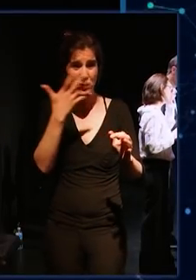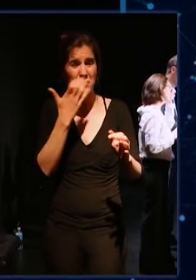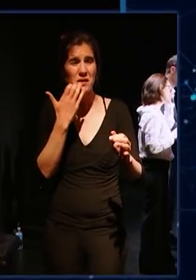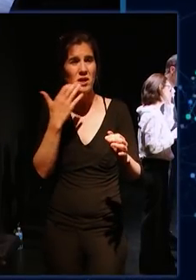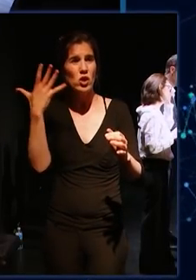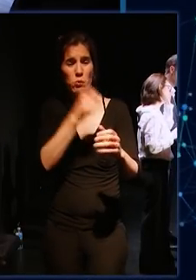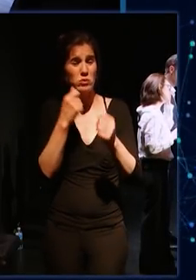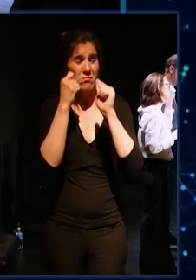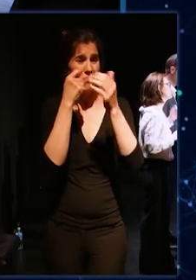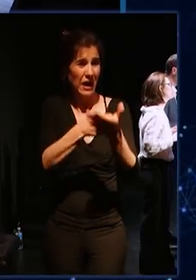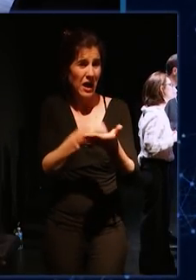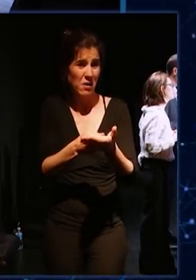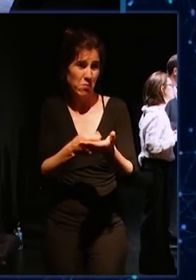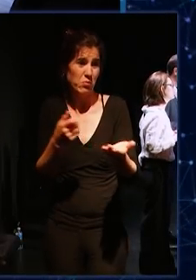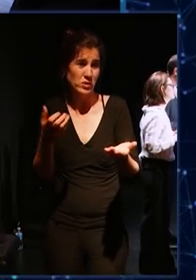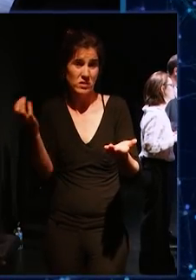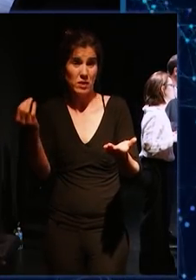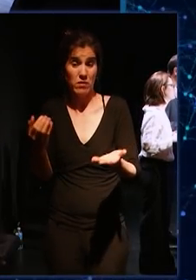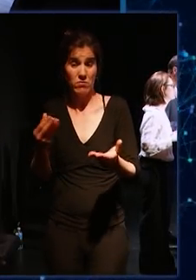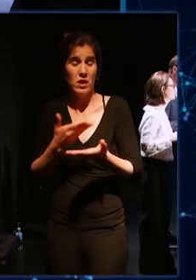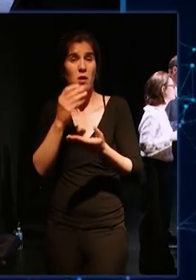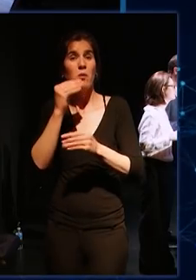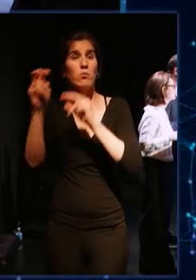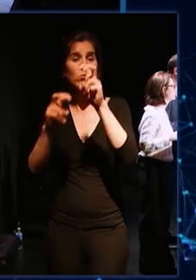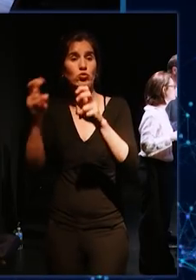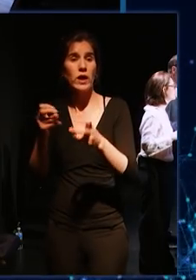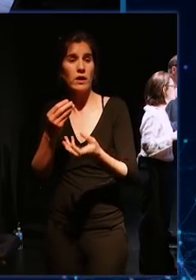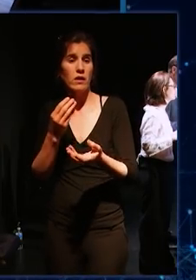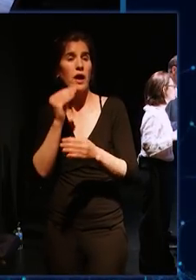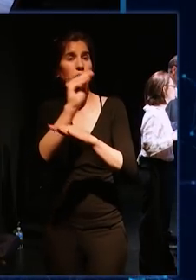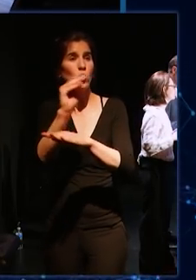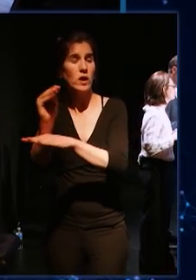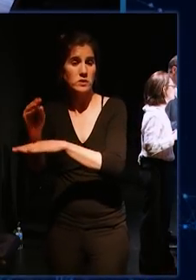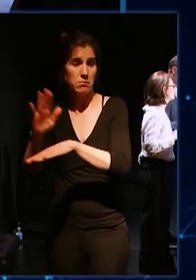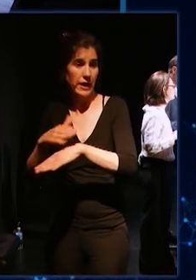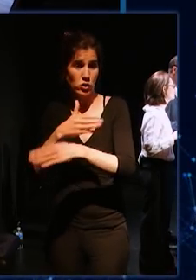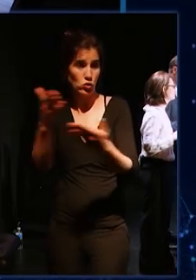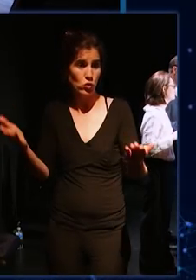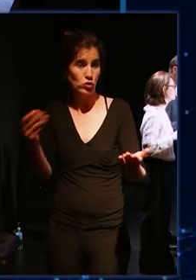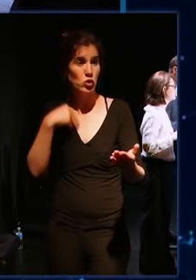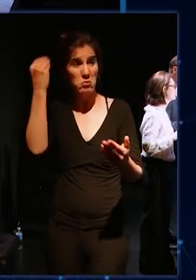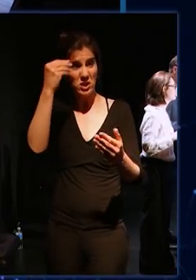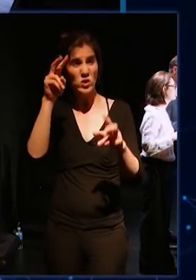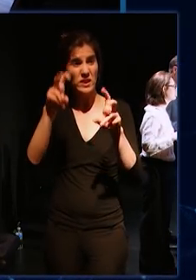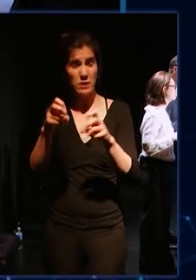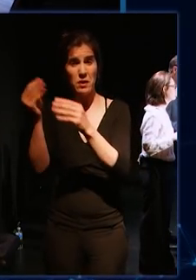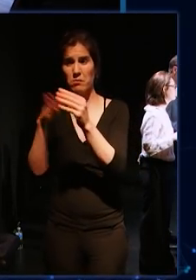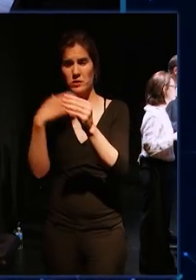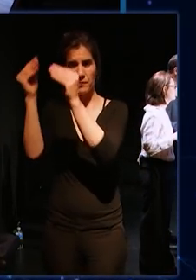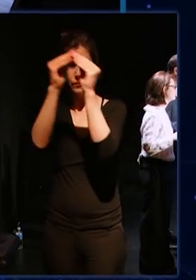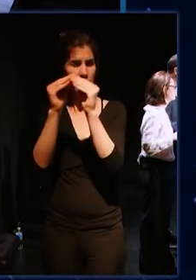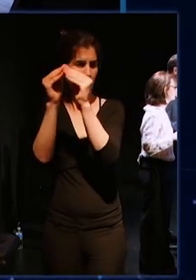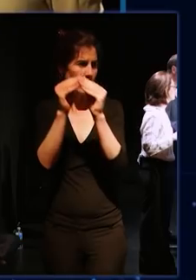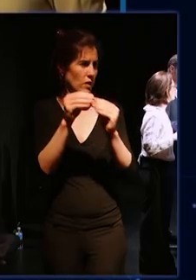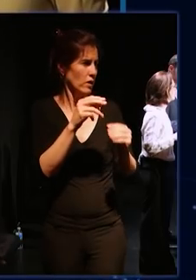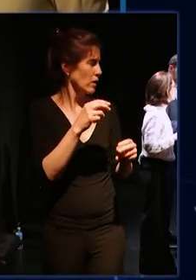hacerla, evidentemente no, pero que se pueden buscar ayudas para todos. Creo que esto se puede consensuar y creo que es un tema... Repeteixo que això ja s'està